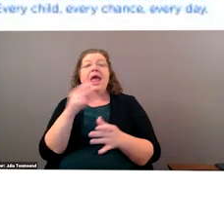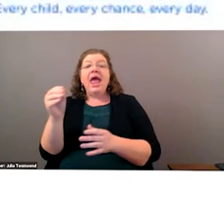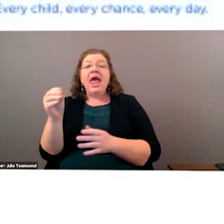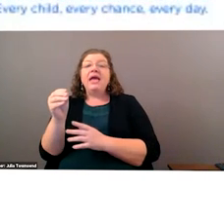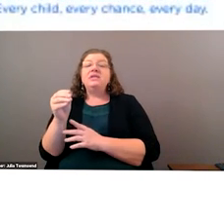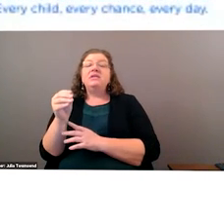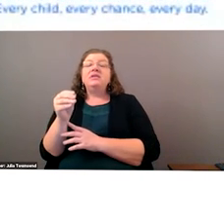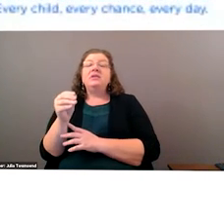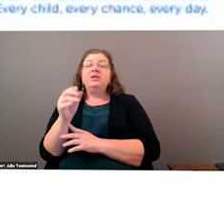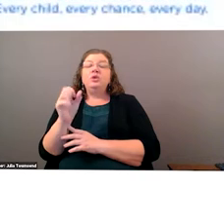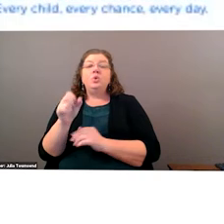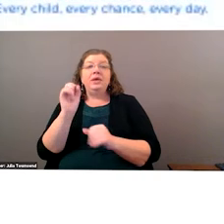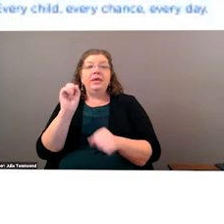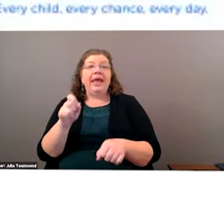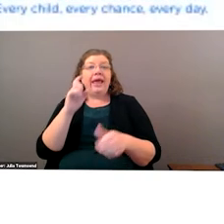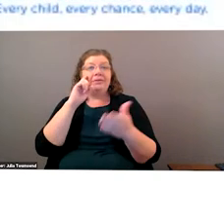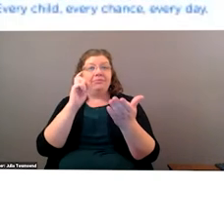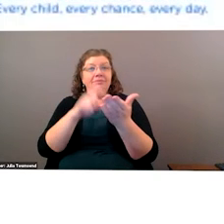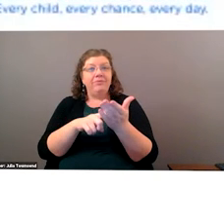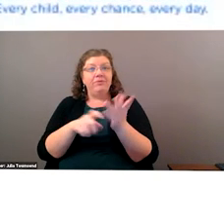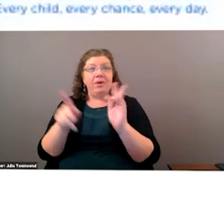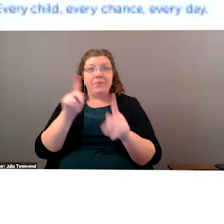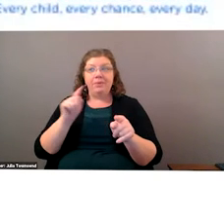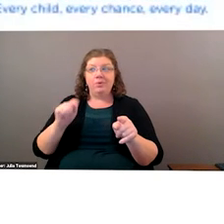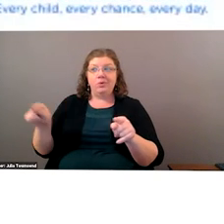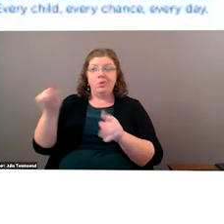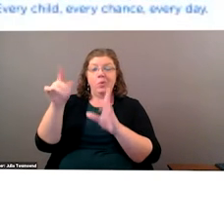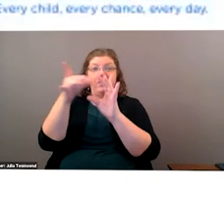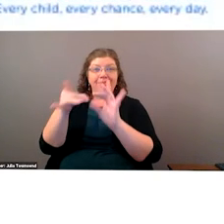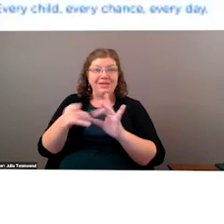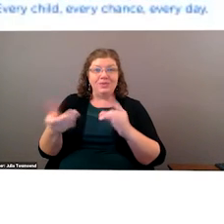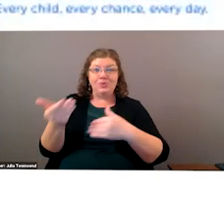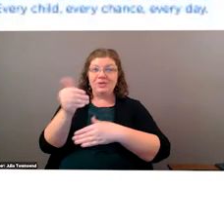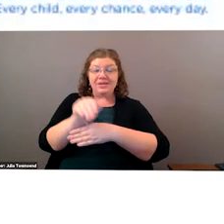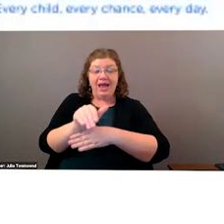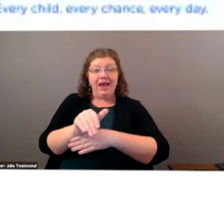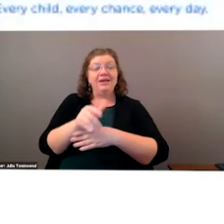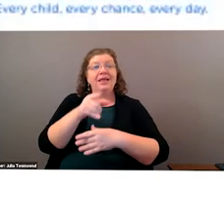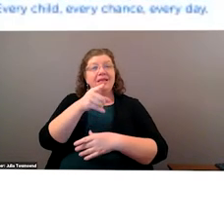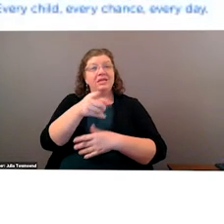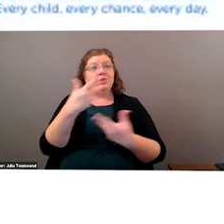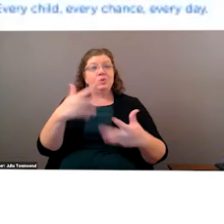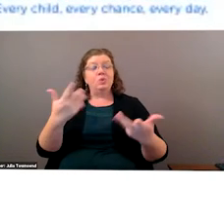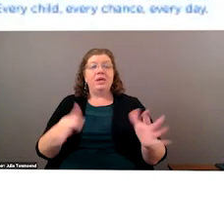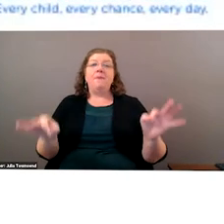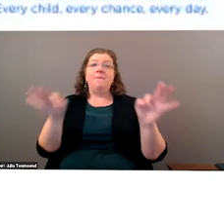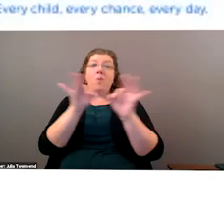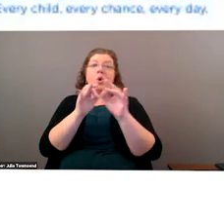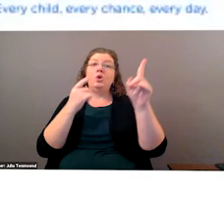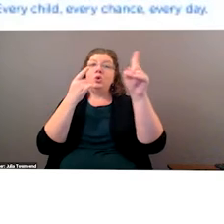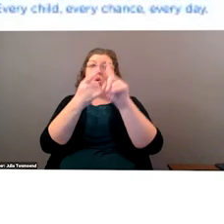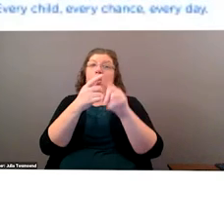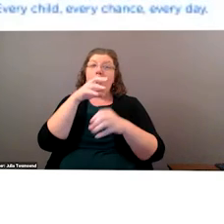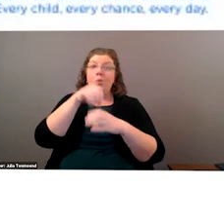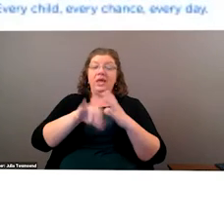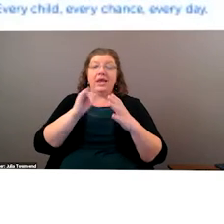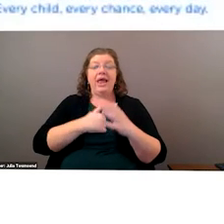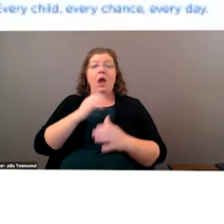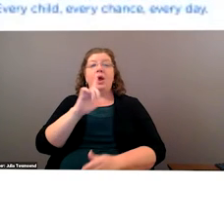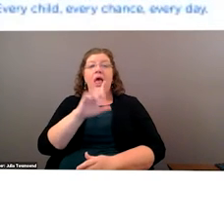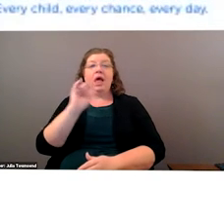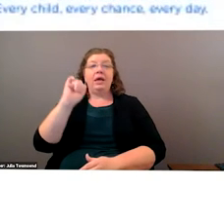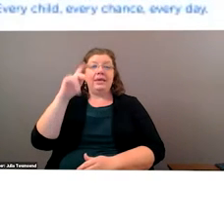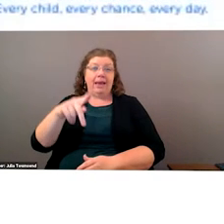Y como pueden ver de las personas que han mencionado esto esta noche, esto es una meta muy importante del ELCAP y